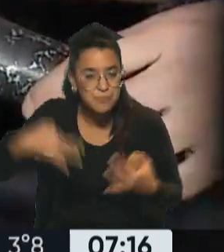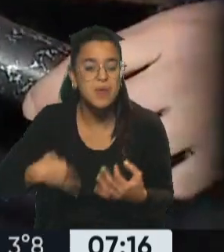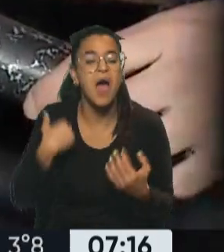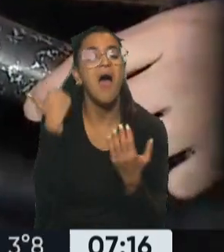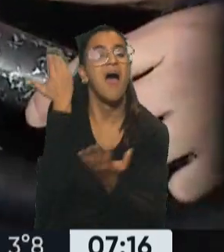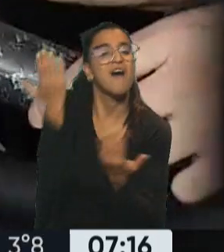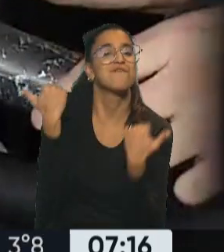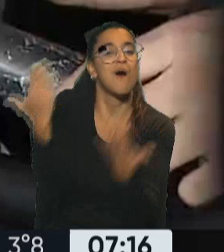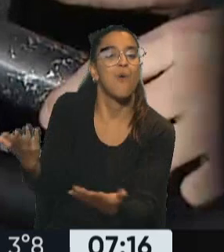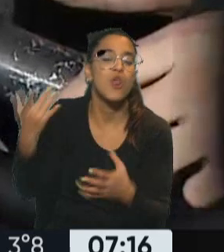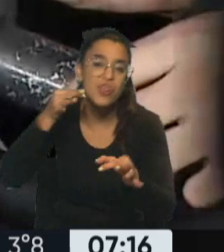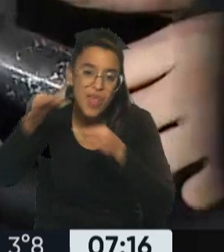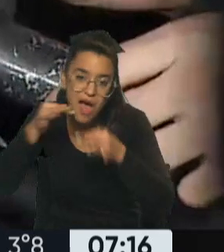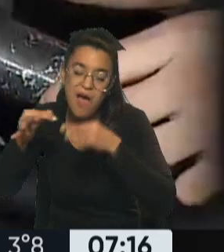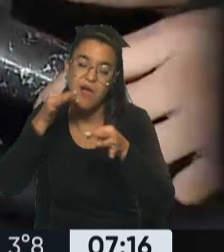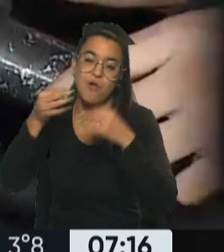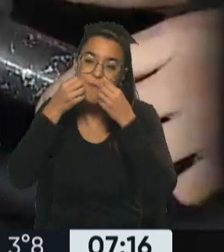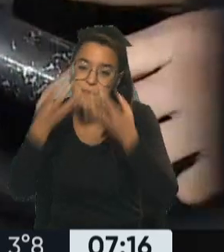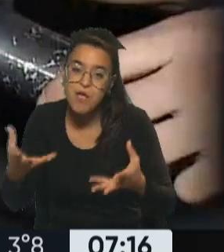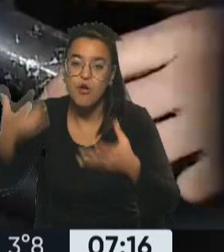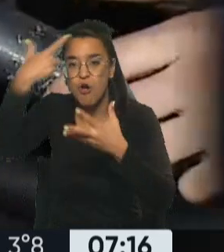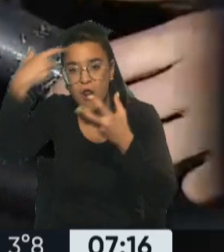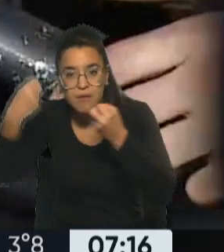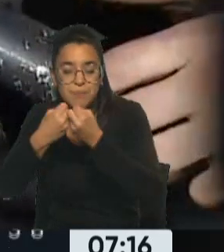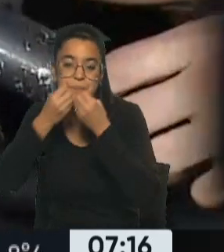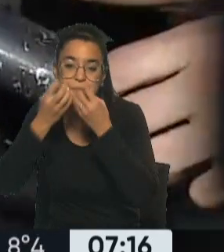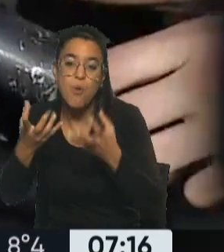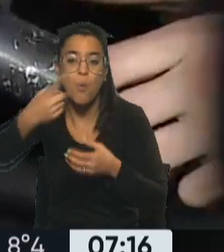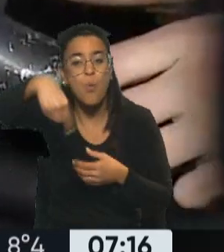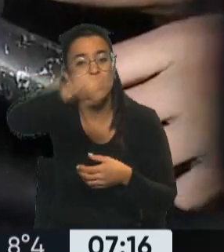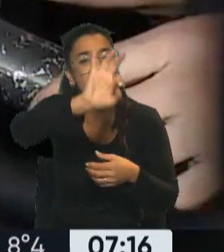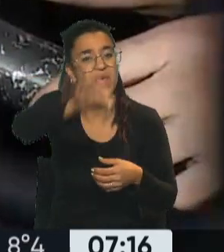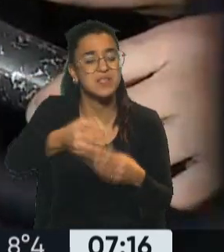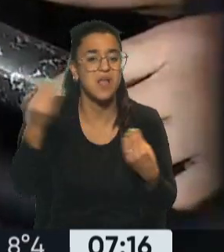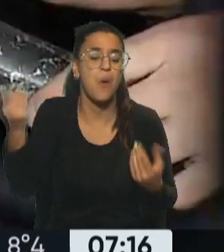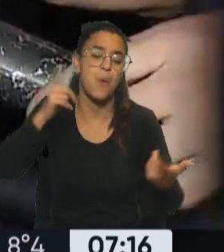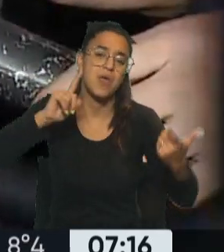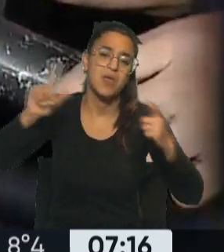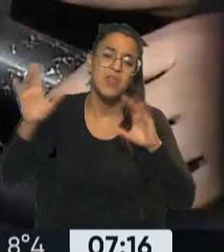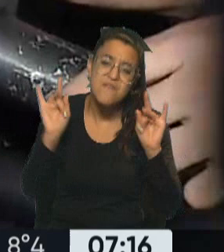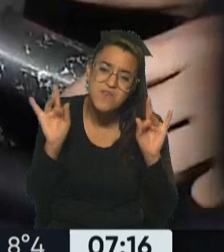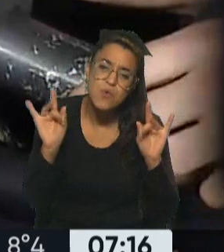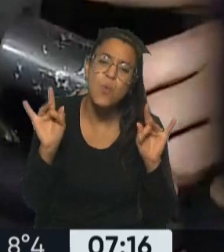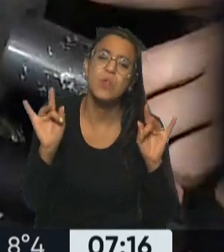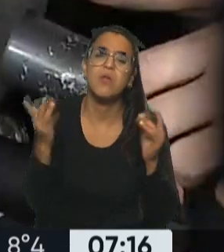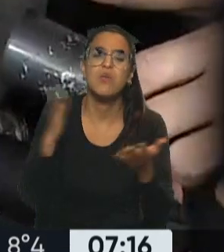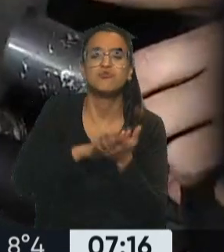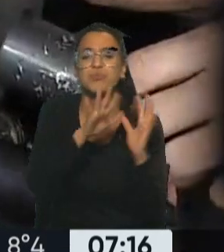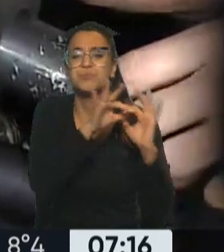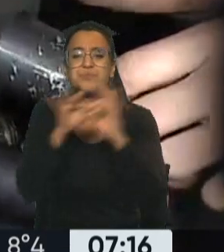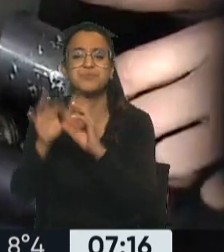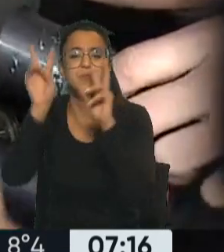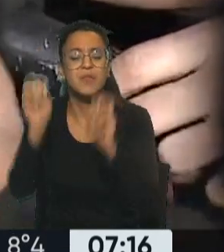privilegiado el diálogo, acercar posiciones. Ustedes saben que tuvimos serias dificultades vinculadas a lo que es